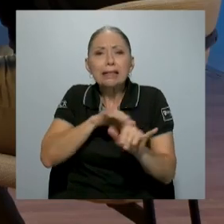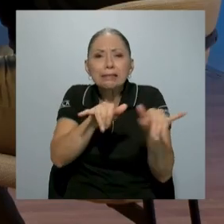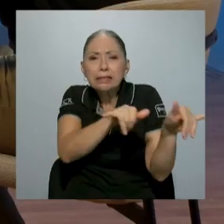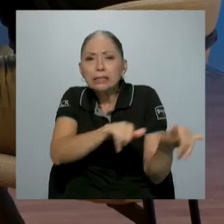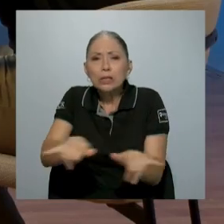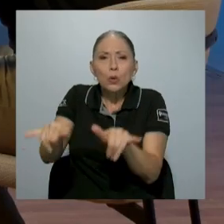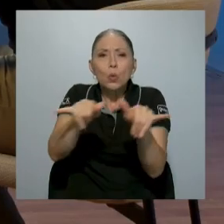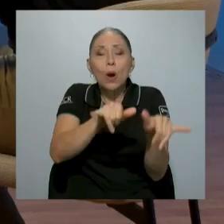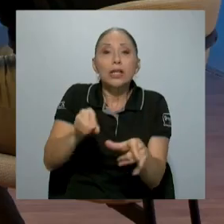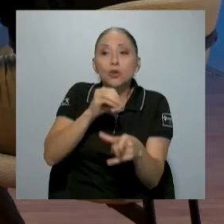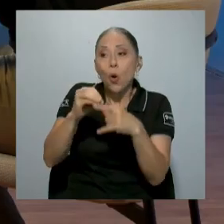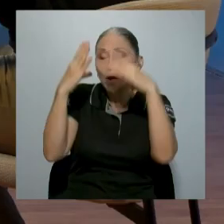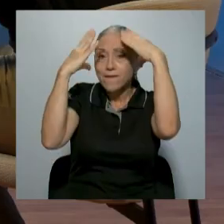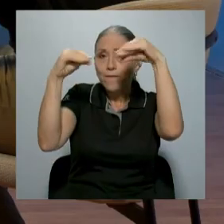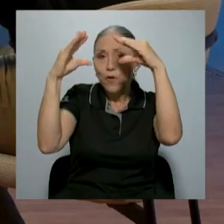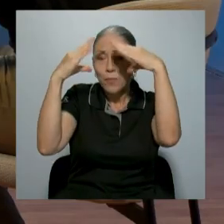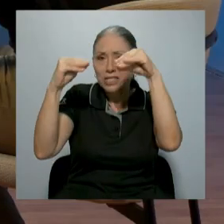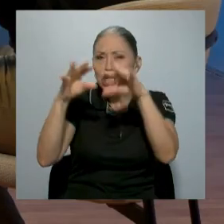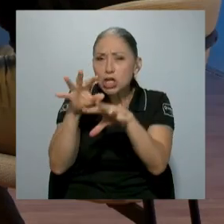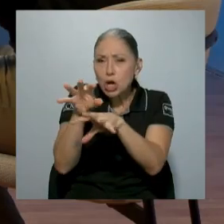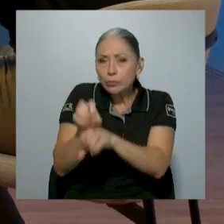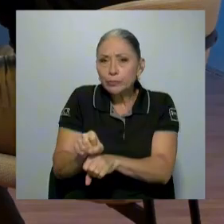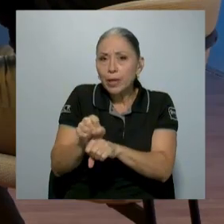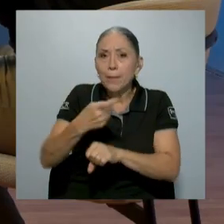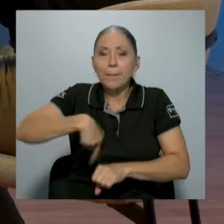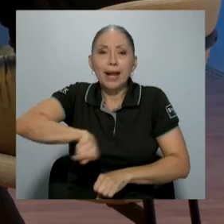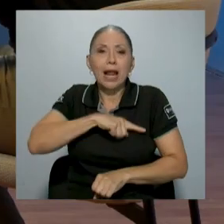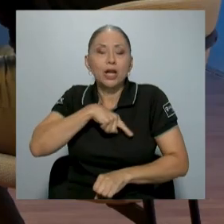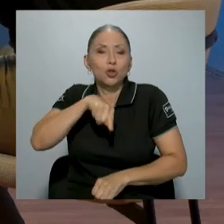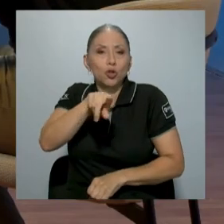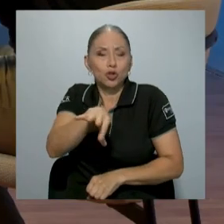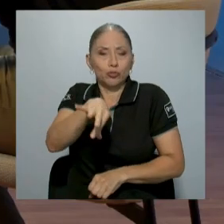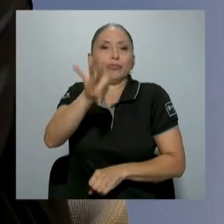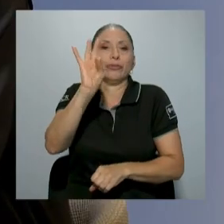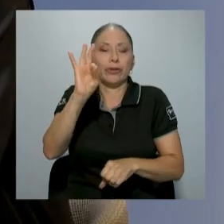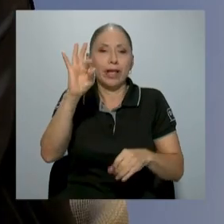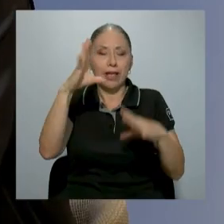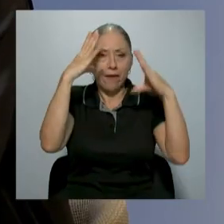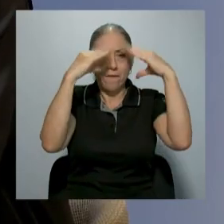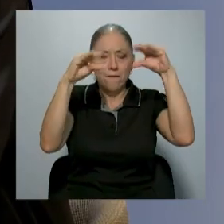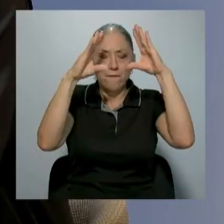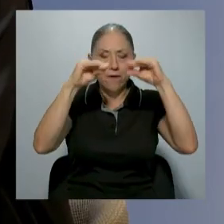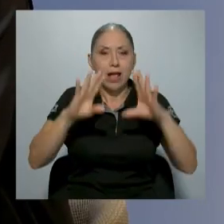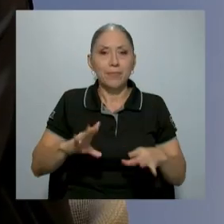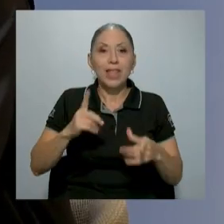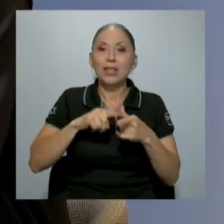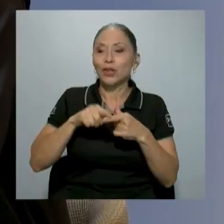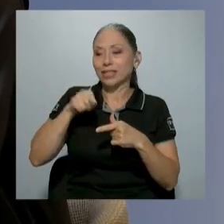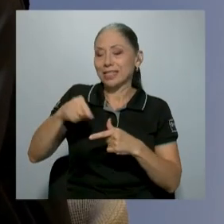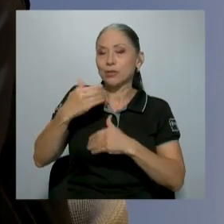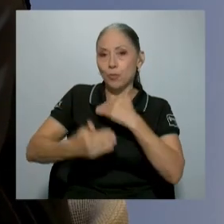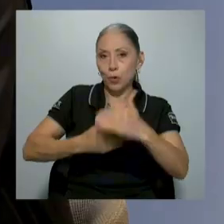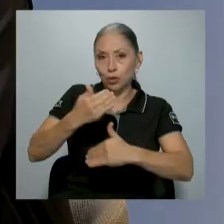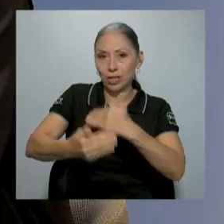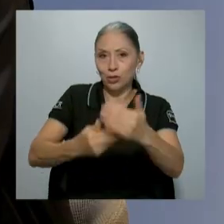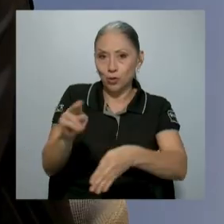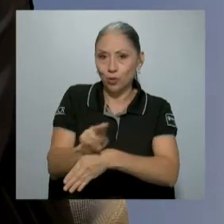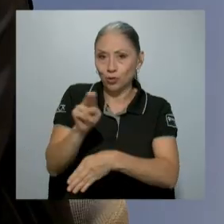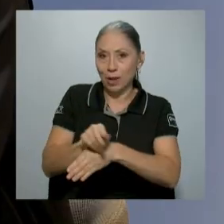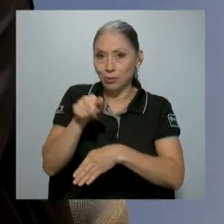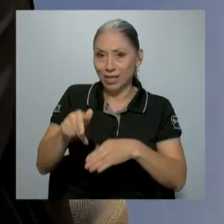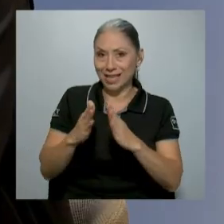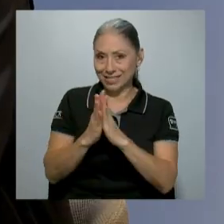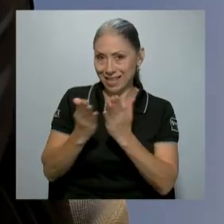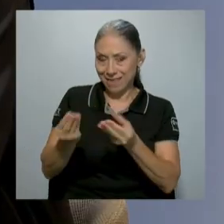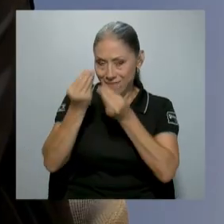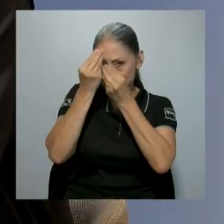a digamos, a los hallazgos o a las reflexiones que tuvimos. Entonces, esa fue parte del proceso que realizamos en este informe y en los posteriores que